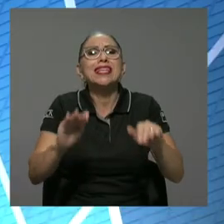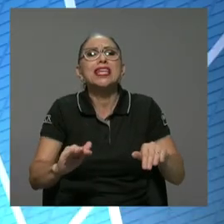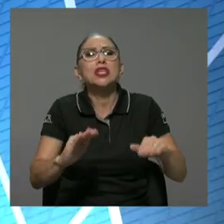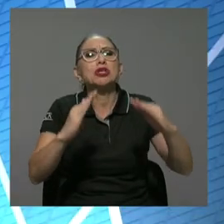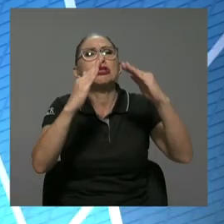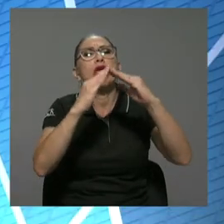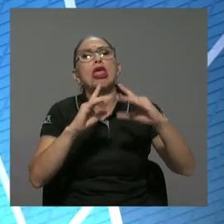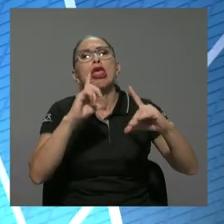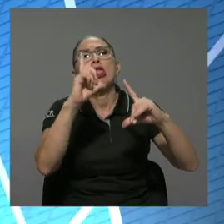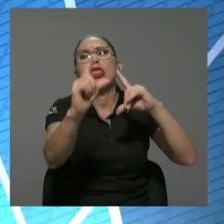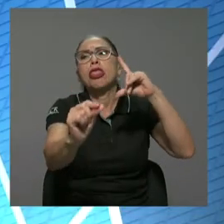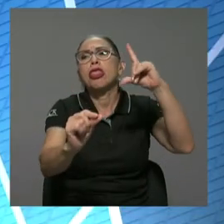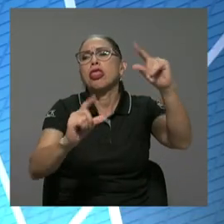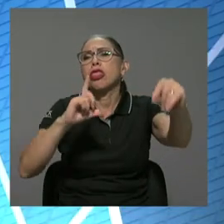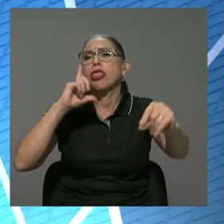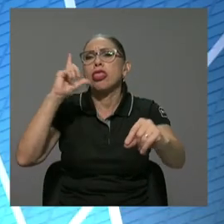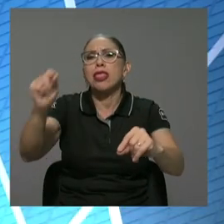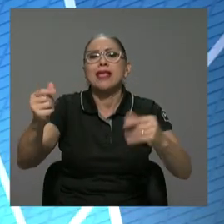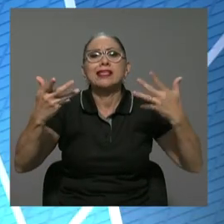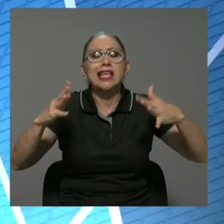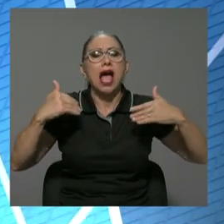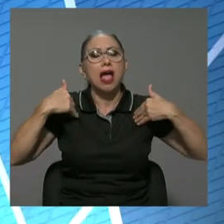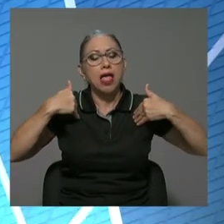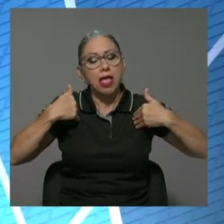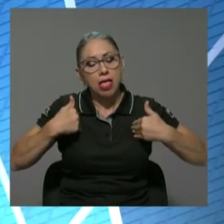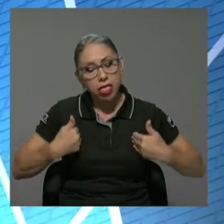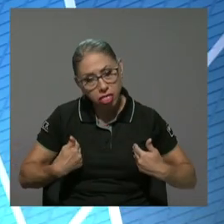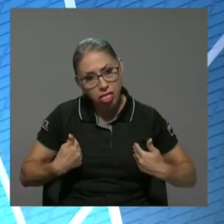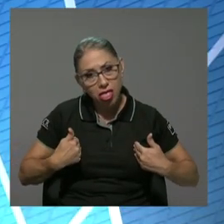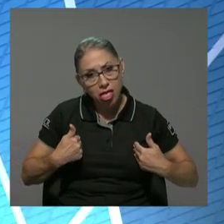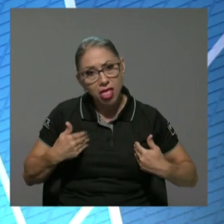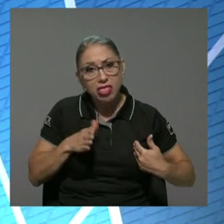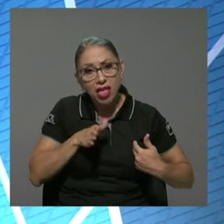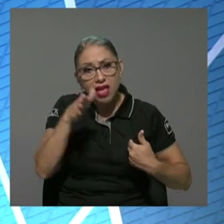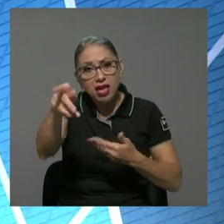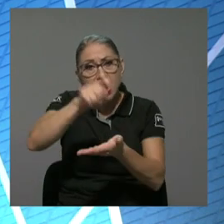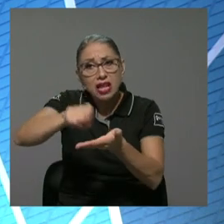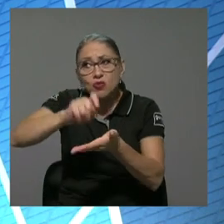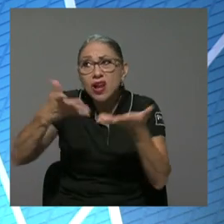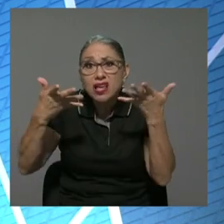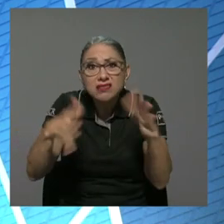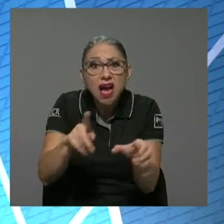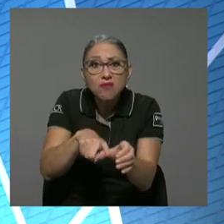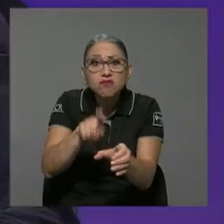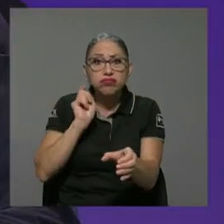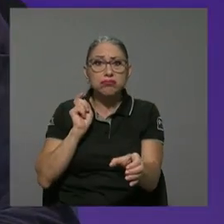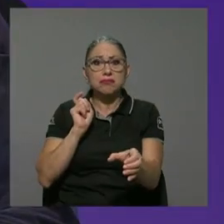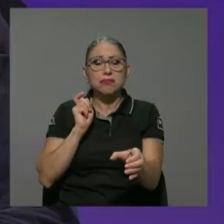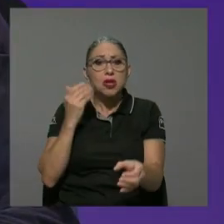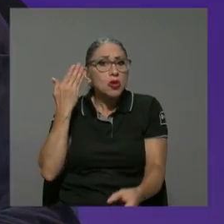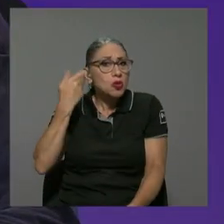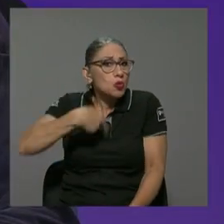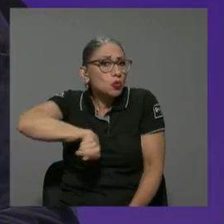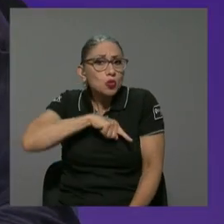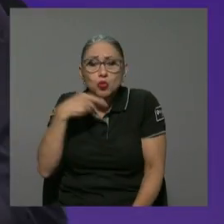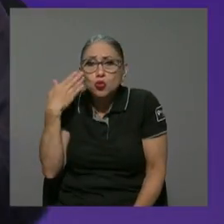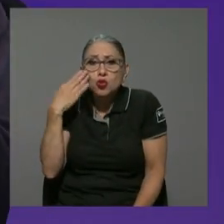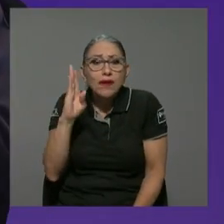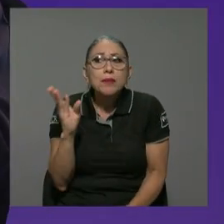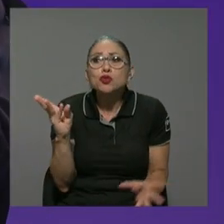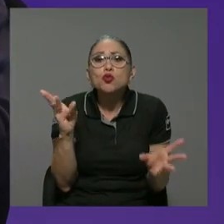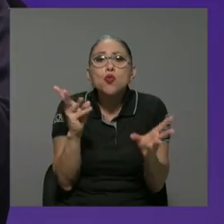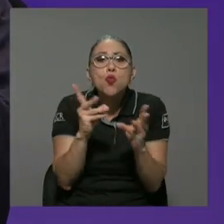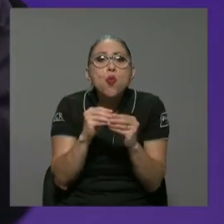cansado de ir a la escuela y habrán dejado de ir? Ni siquiera sabemos cuántos han desertado.